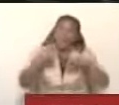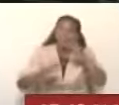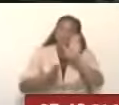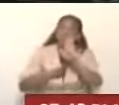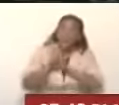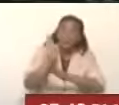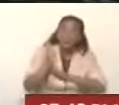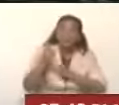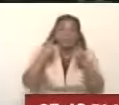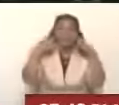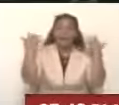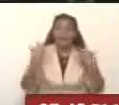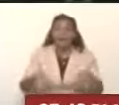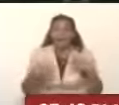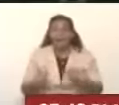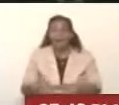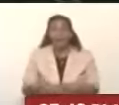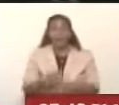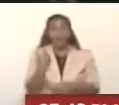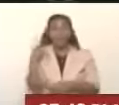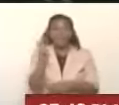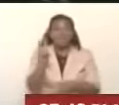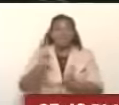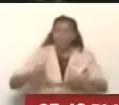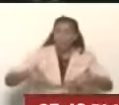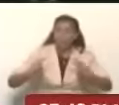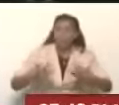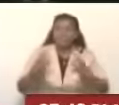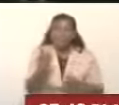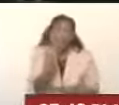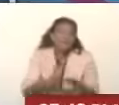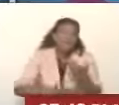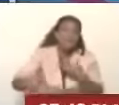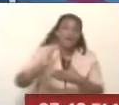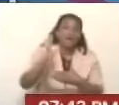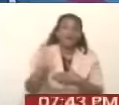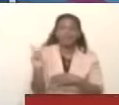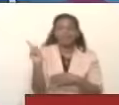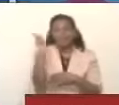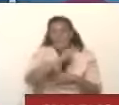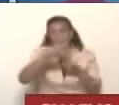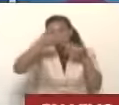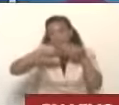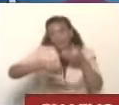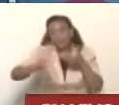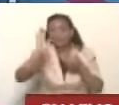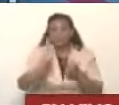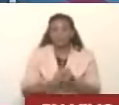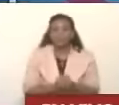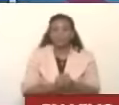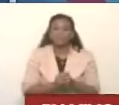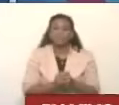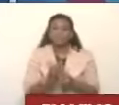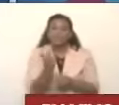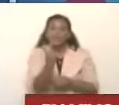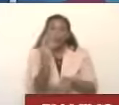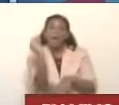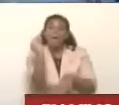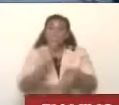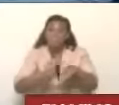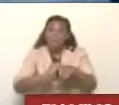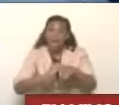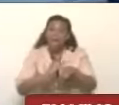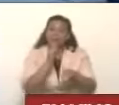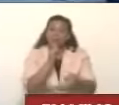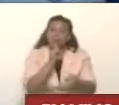que va a dejar loco al mundo entero. Y lo que falta, Julio. Presidente, quedan dos noticias nacionales para